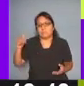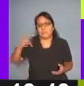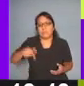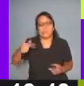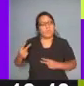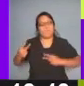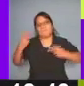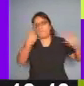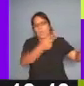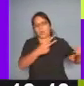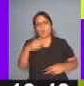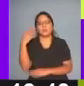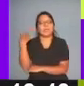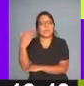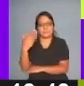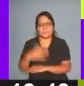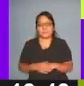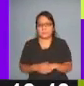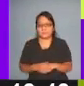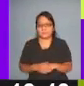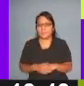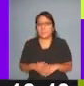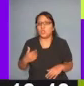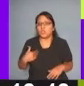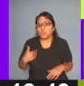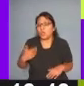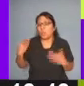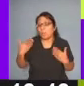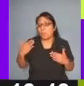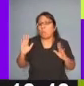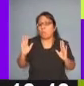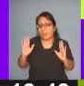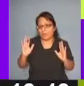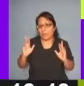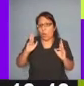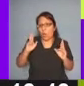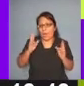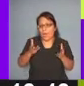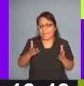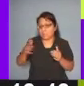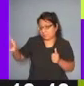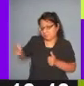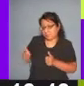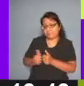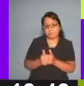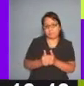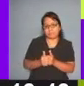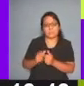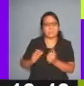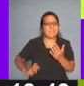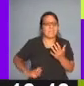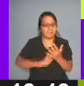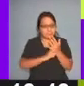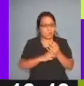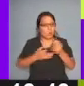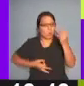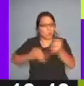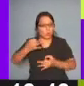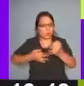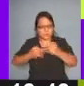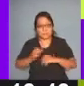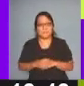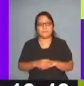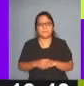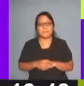concurra. Tengo intención, inclusive, si es posible, de que nos acompañe otro experto, ya funcionario judicial, que es